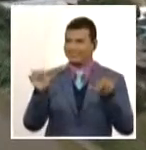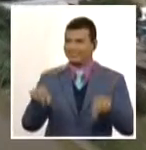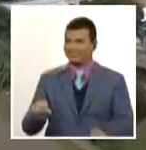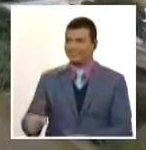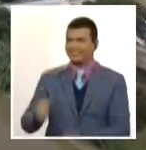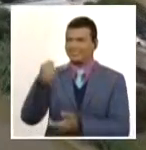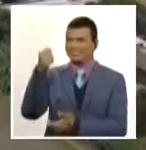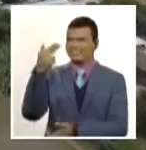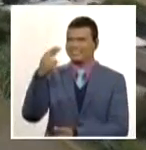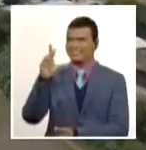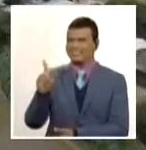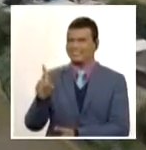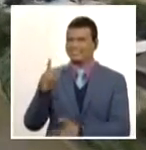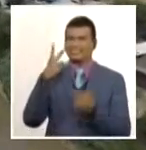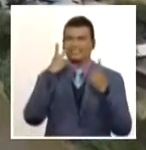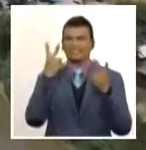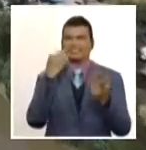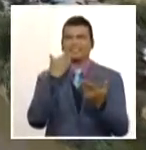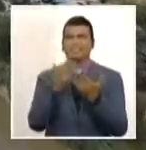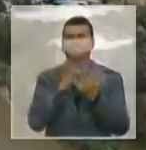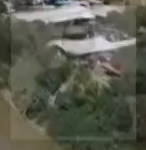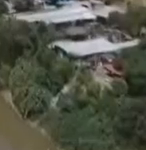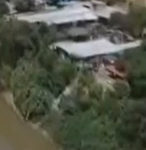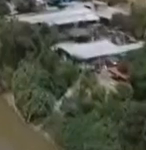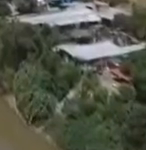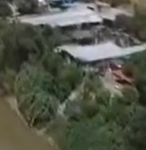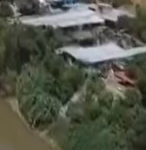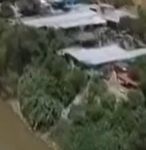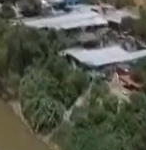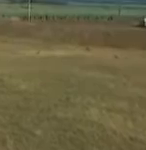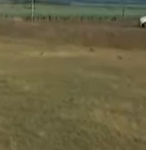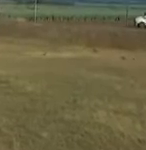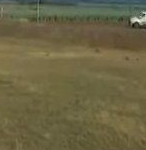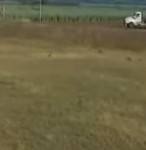Economía HD. ¡Feliz día!